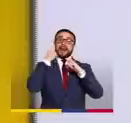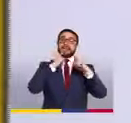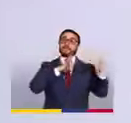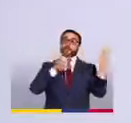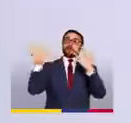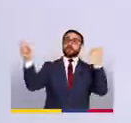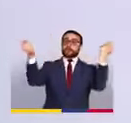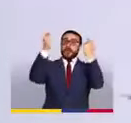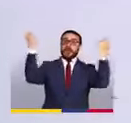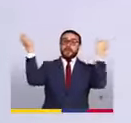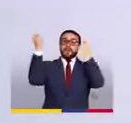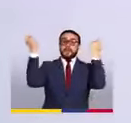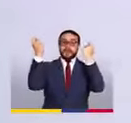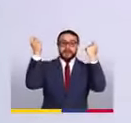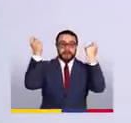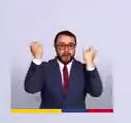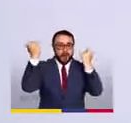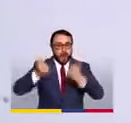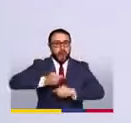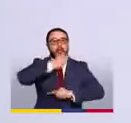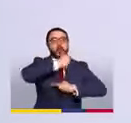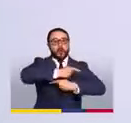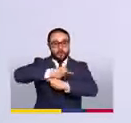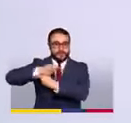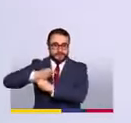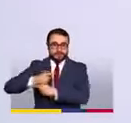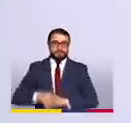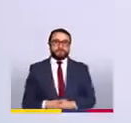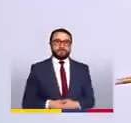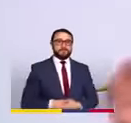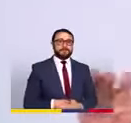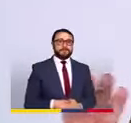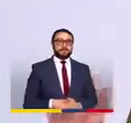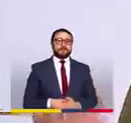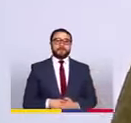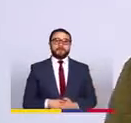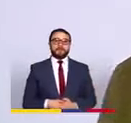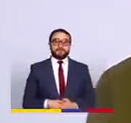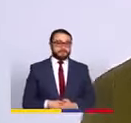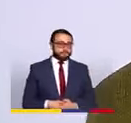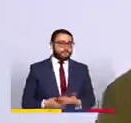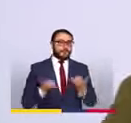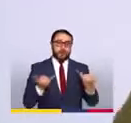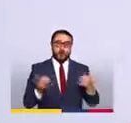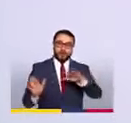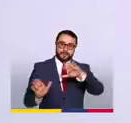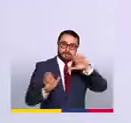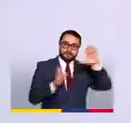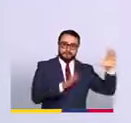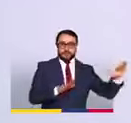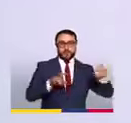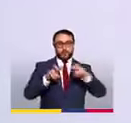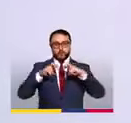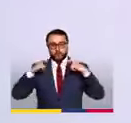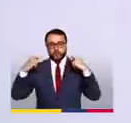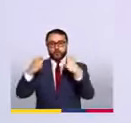en campaña y estamos cumpliendo. Ahora vamos a pasar al Consejo de